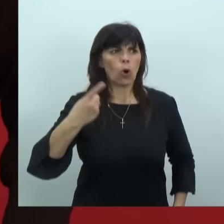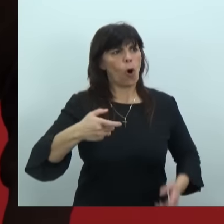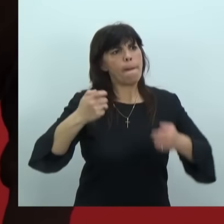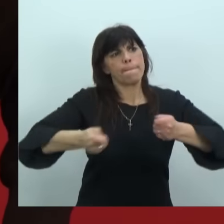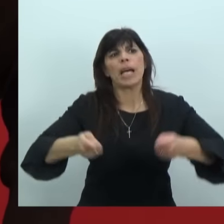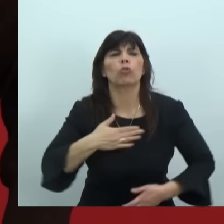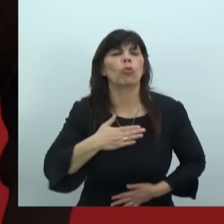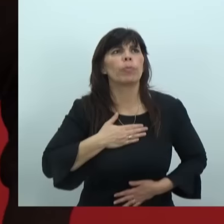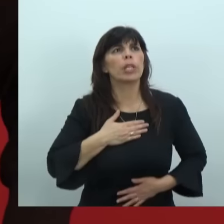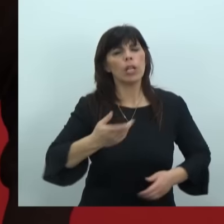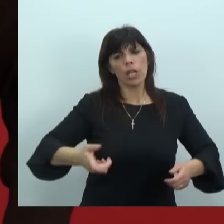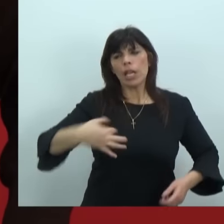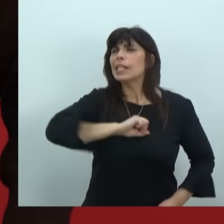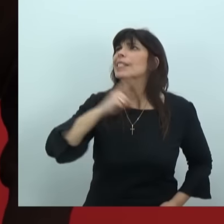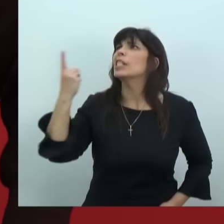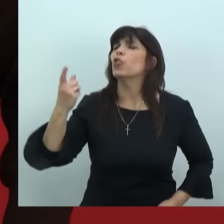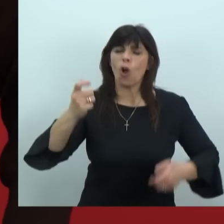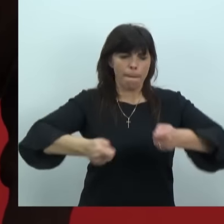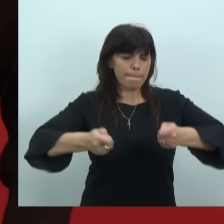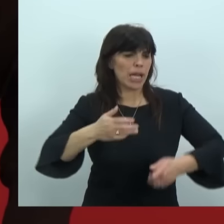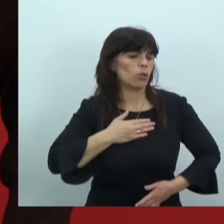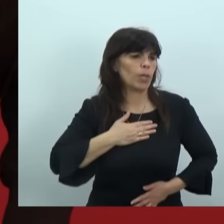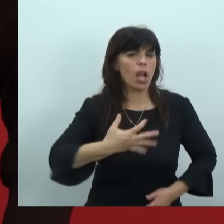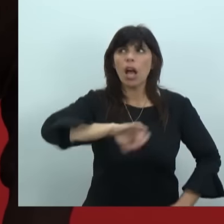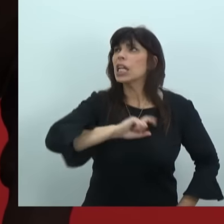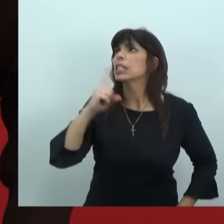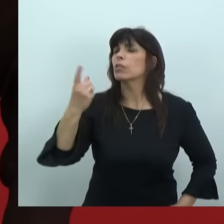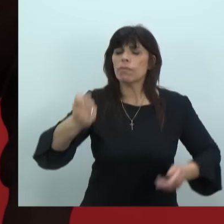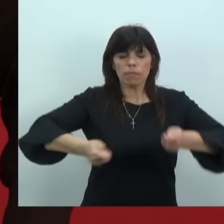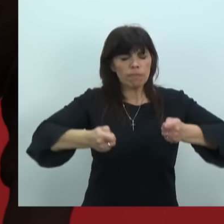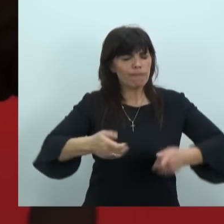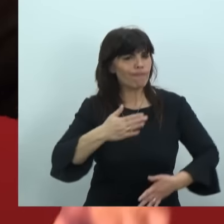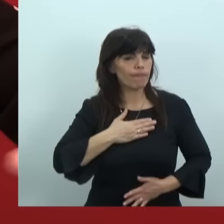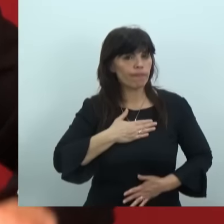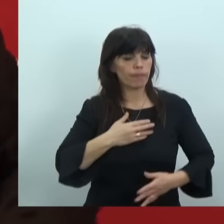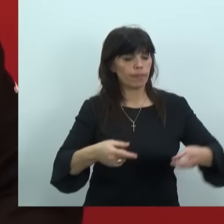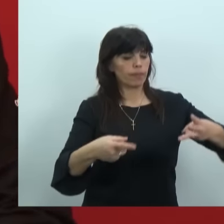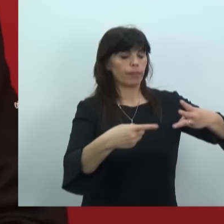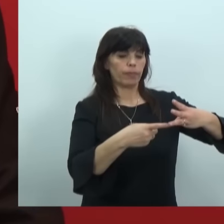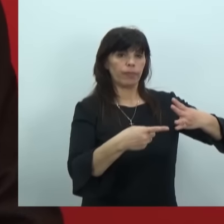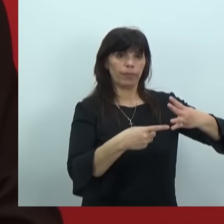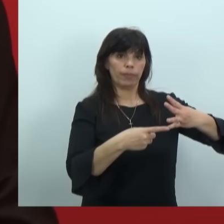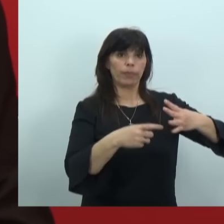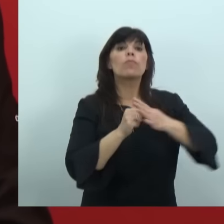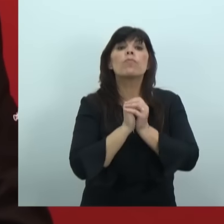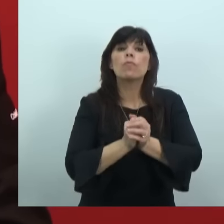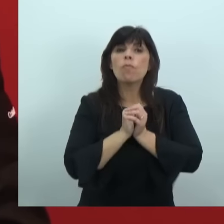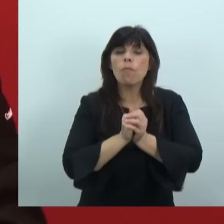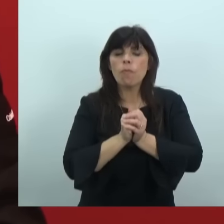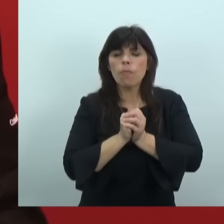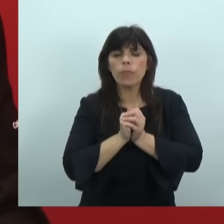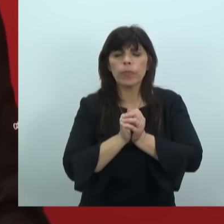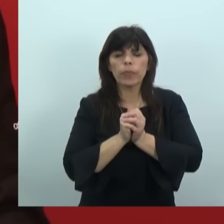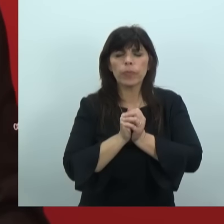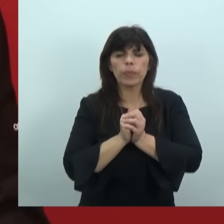El Señor es mi pastor. El Señor es mi pastor. Y luego hay que orarlas. Hay